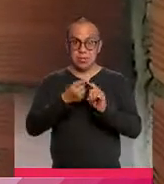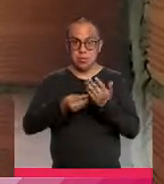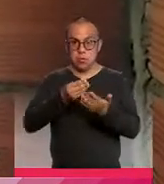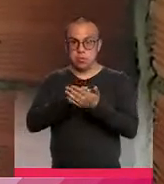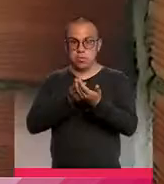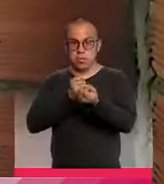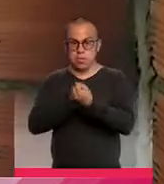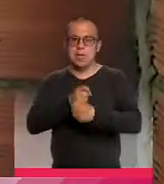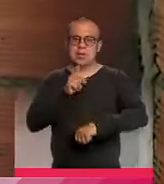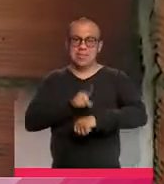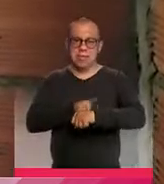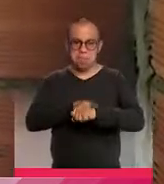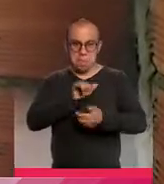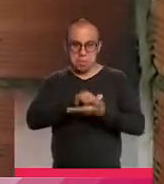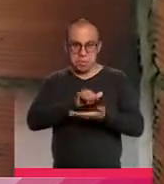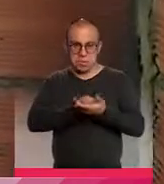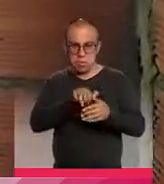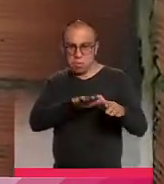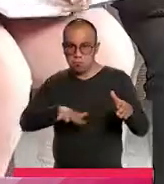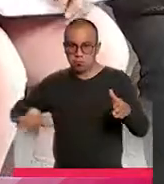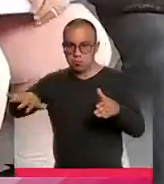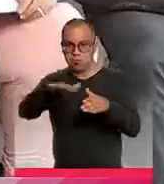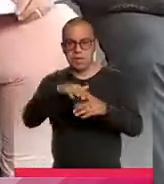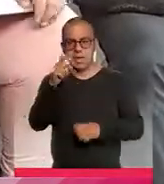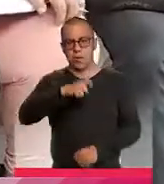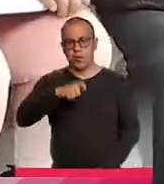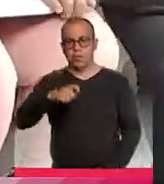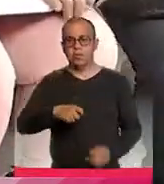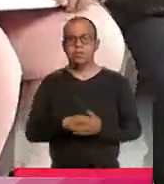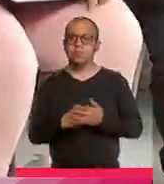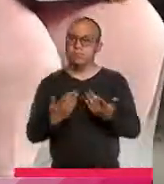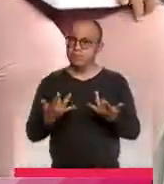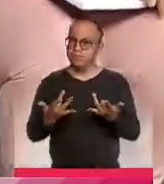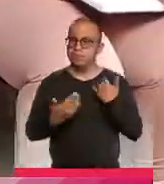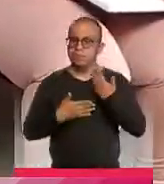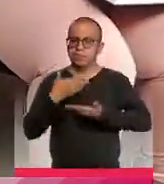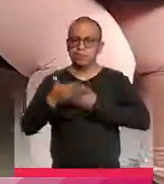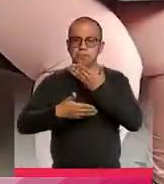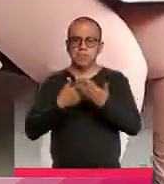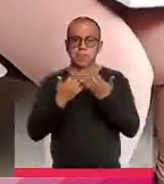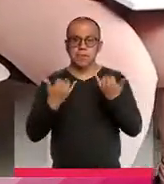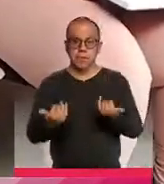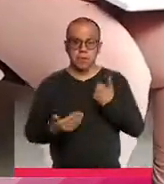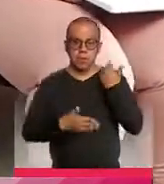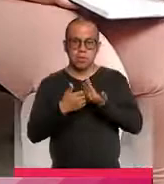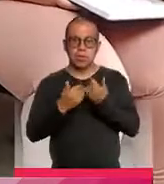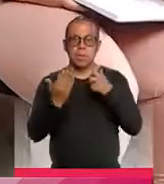para ese número de personas que lo amerite. También se espera que hoy mismo comiencen a hacerse las